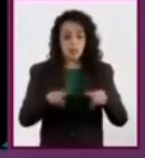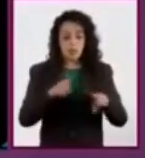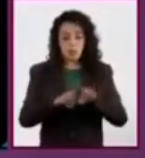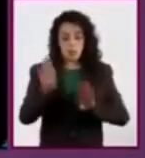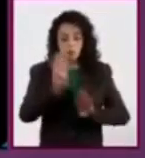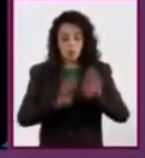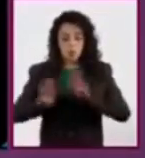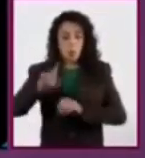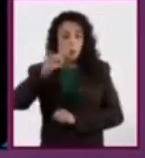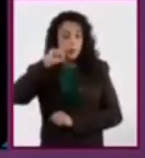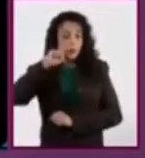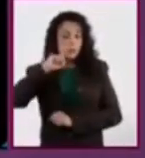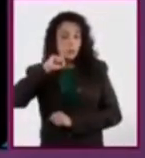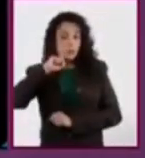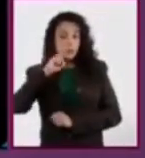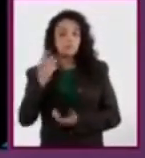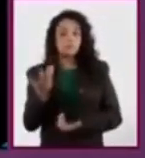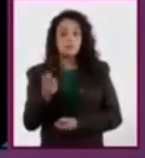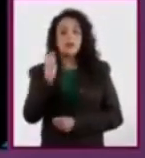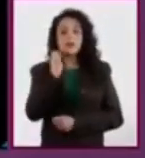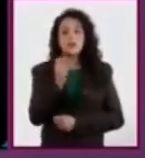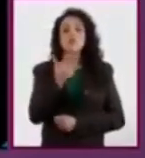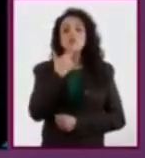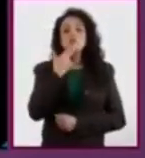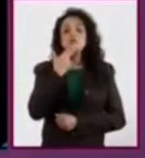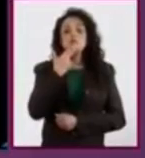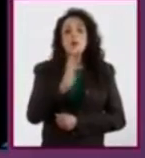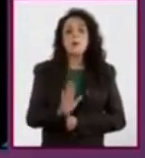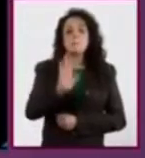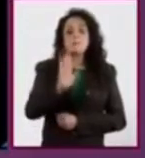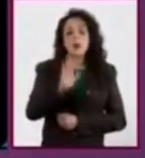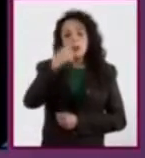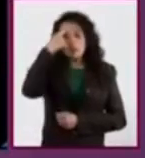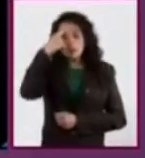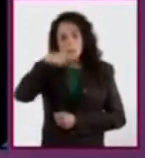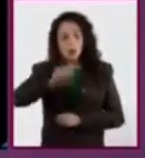de los sexos fueron empleadas como pretexto para asignar roles.